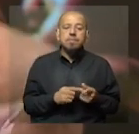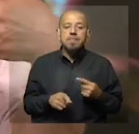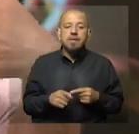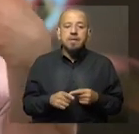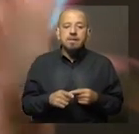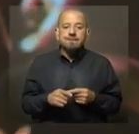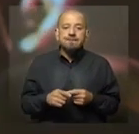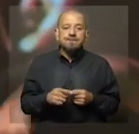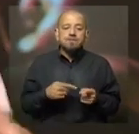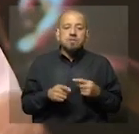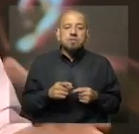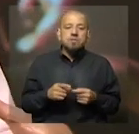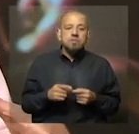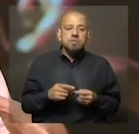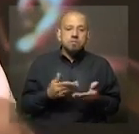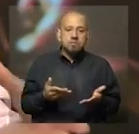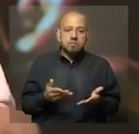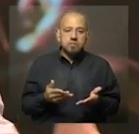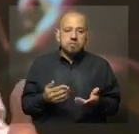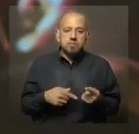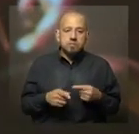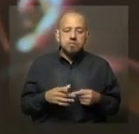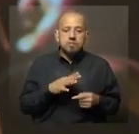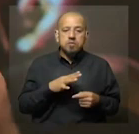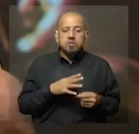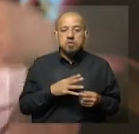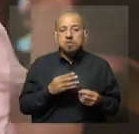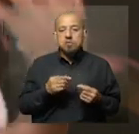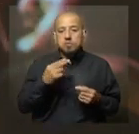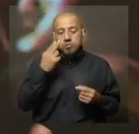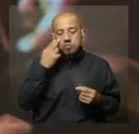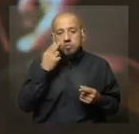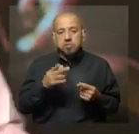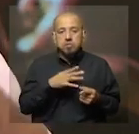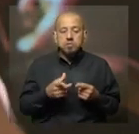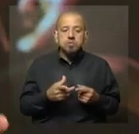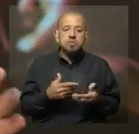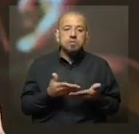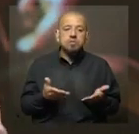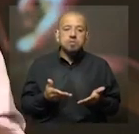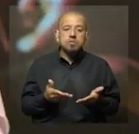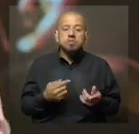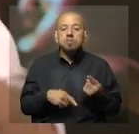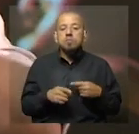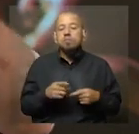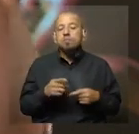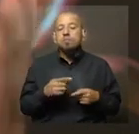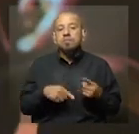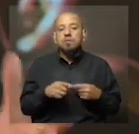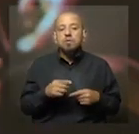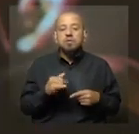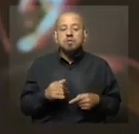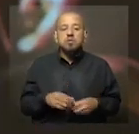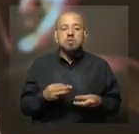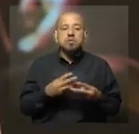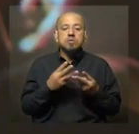que a muchos productores los está afectando. Trágico para ellos, sin lugar a dudas, pero desde el punto de vista global